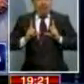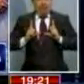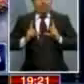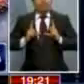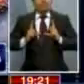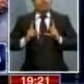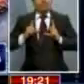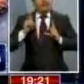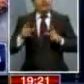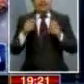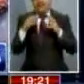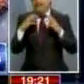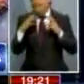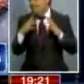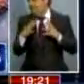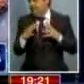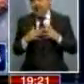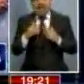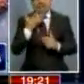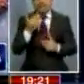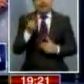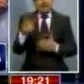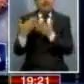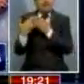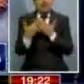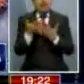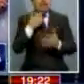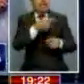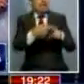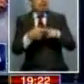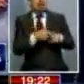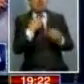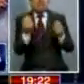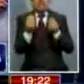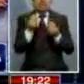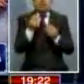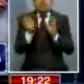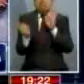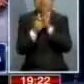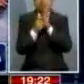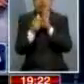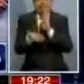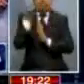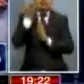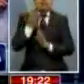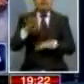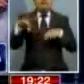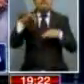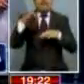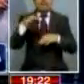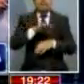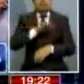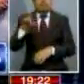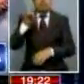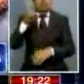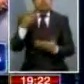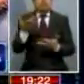y están felices porque ha estudiado, ¿qué hacemos como sociedad? Le subimos el puntaje y lo volvemos a